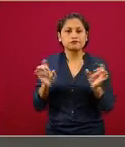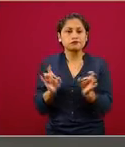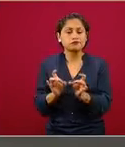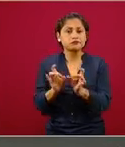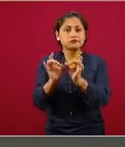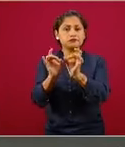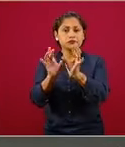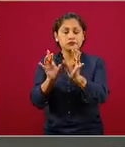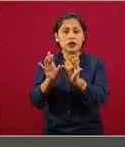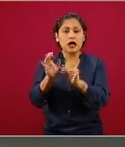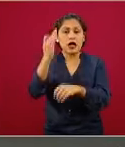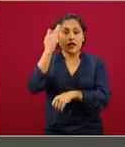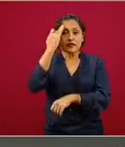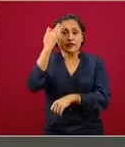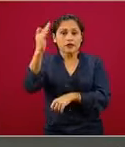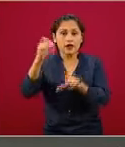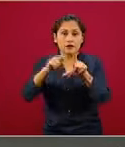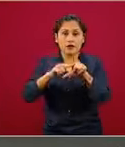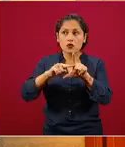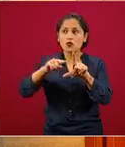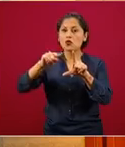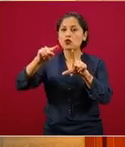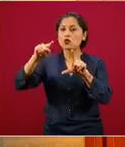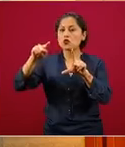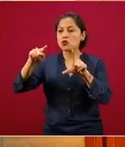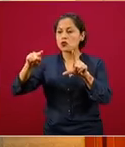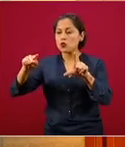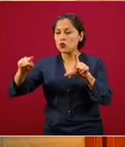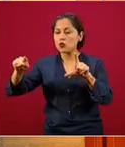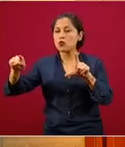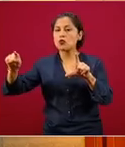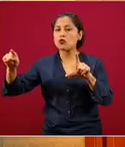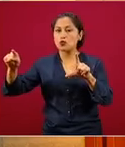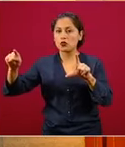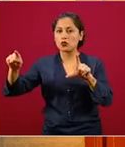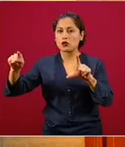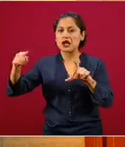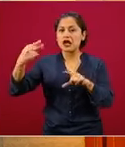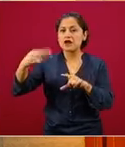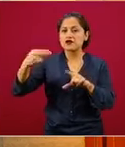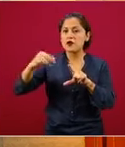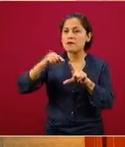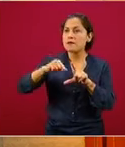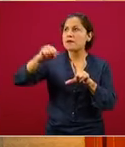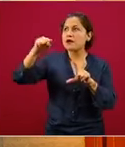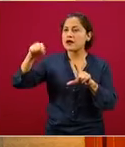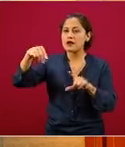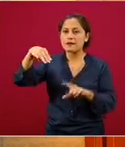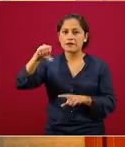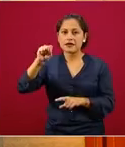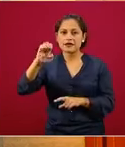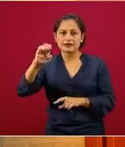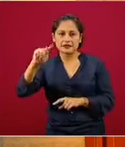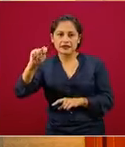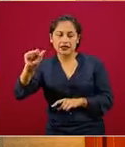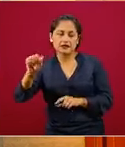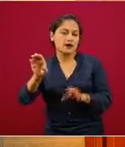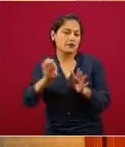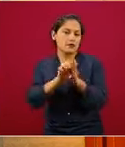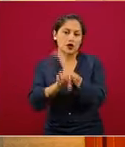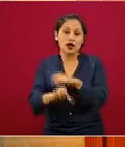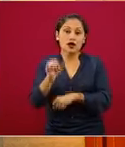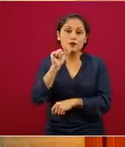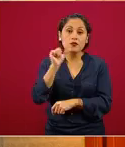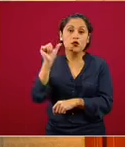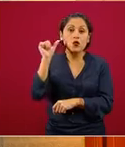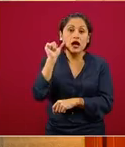Típicamente hay un periodo de algunos días que le llamamos en meseta, planos, los casos de ayer son semejantes a los de